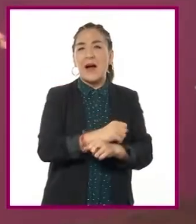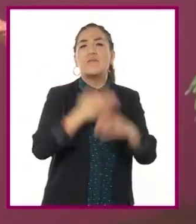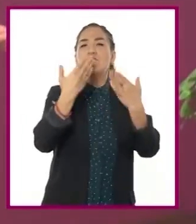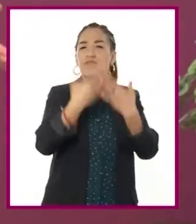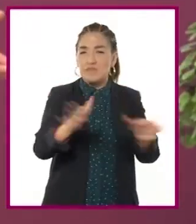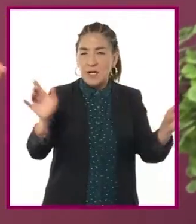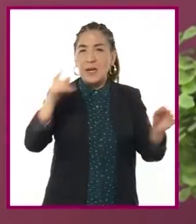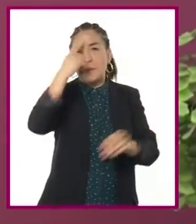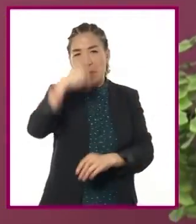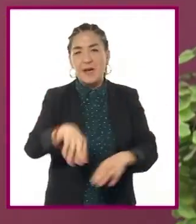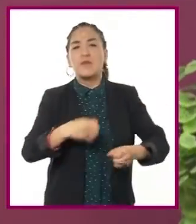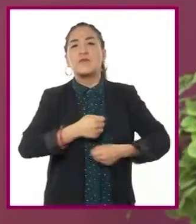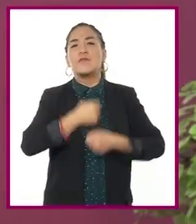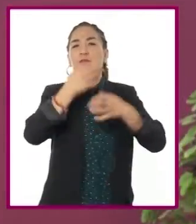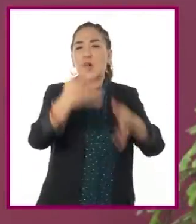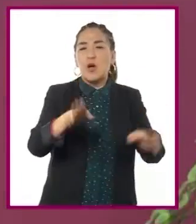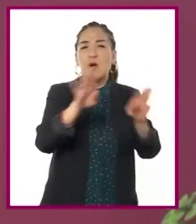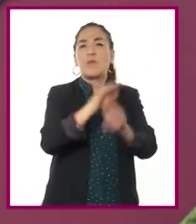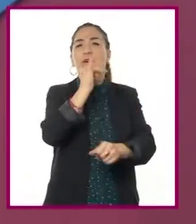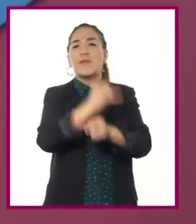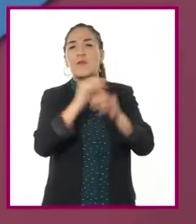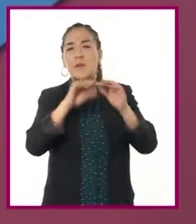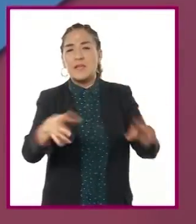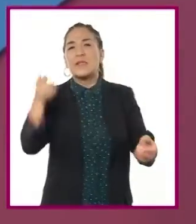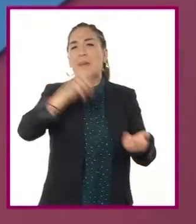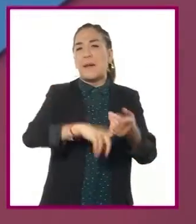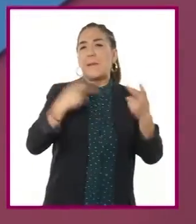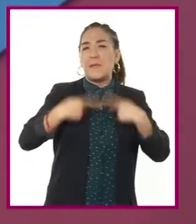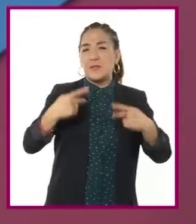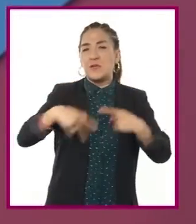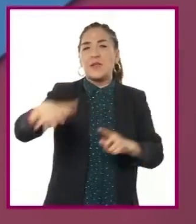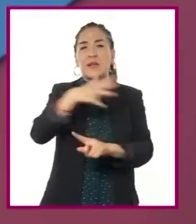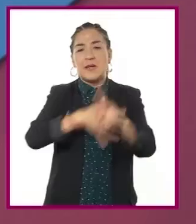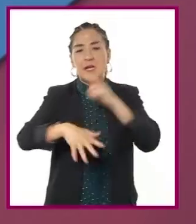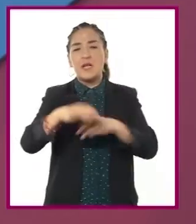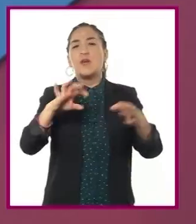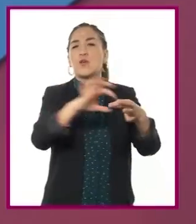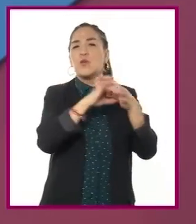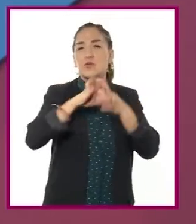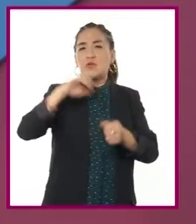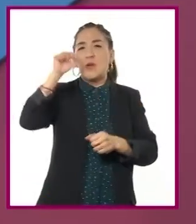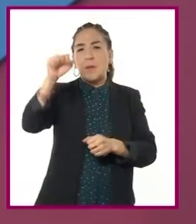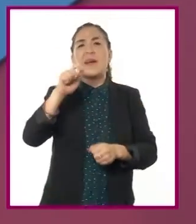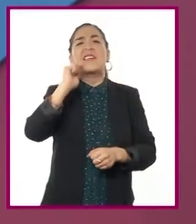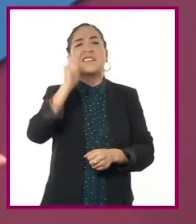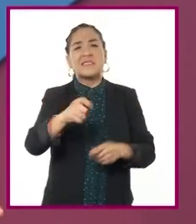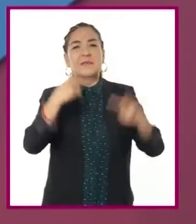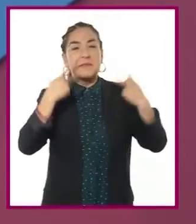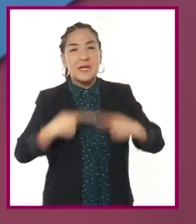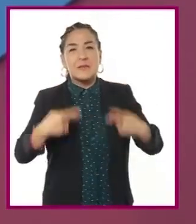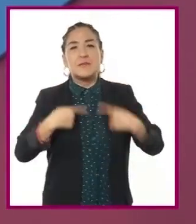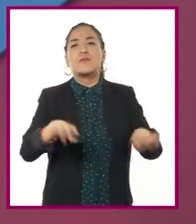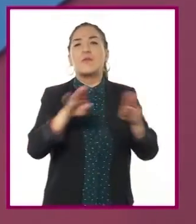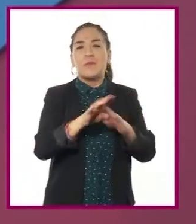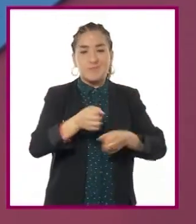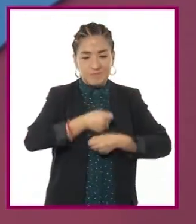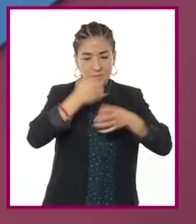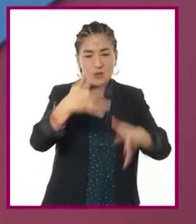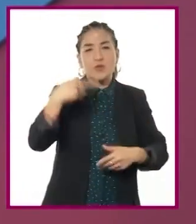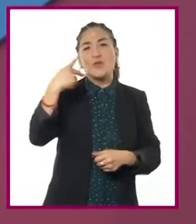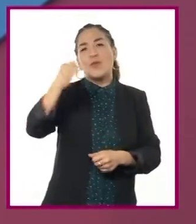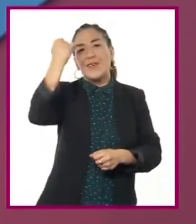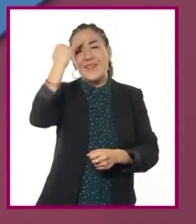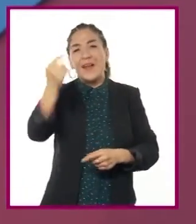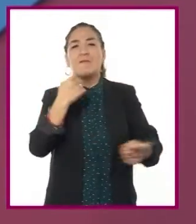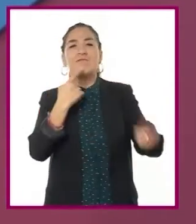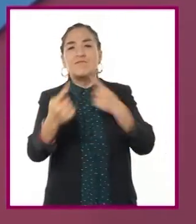libertad de expresión y de información de los soviéticos. El objetivo era que las personas expresaran sus ideas y